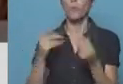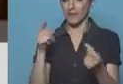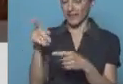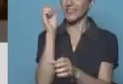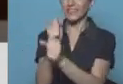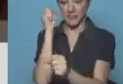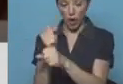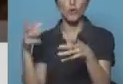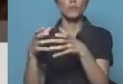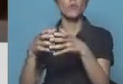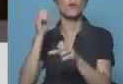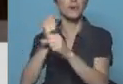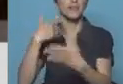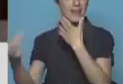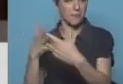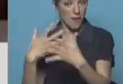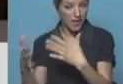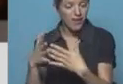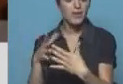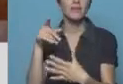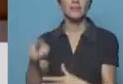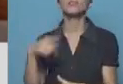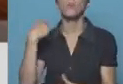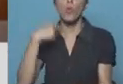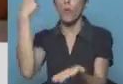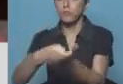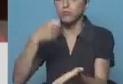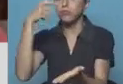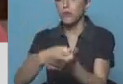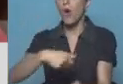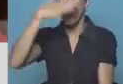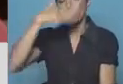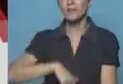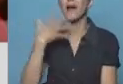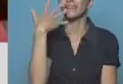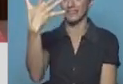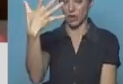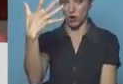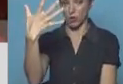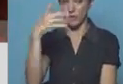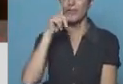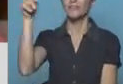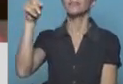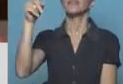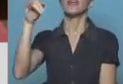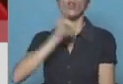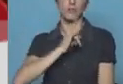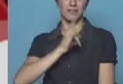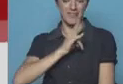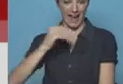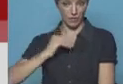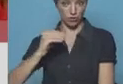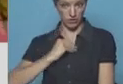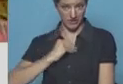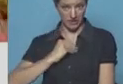las cooperativas de Argentina, trabaja, y había podido pagar las últimas 5 materias en la Universidad Católica de Santiago del Estero, y de esta manera se